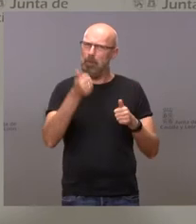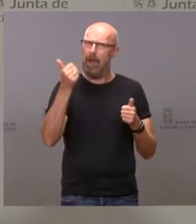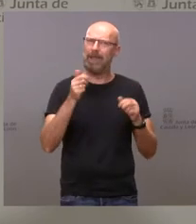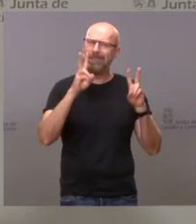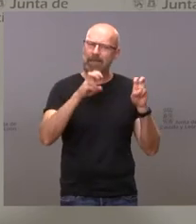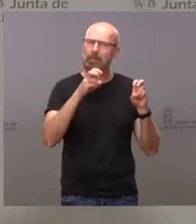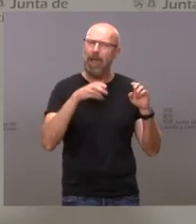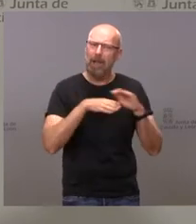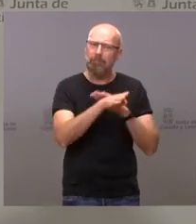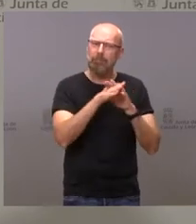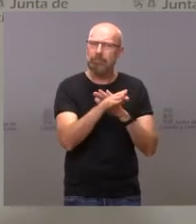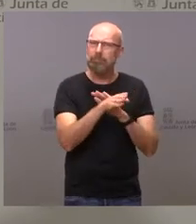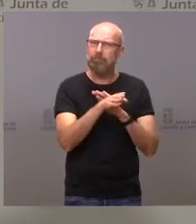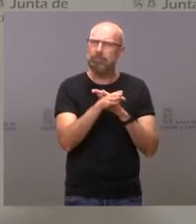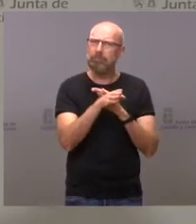qué tipo, a